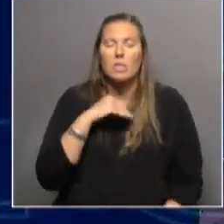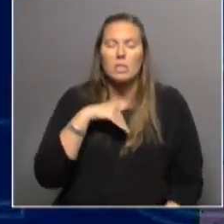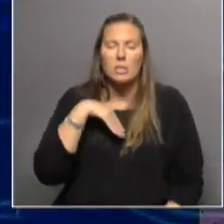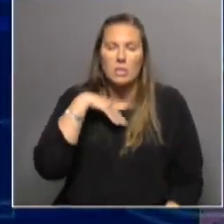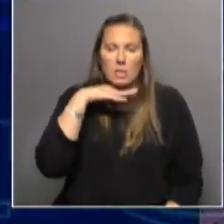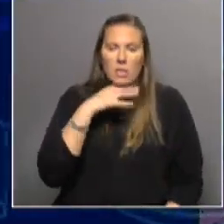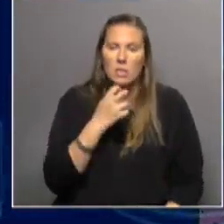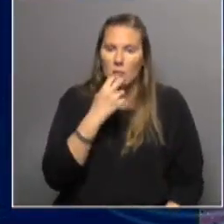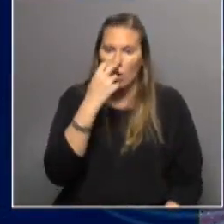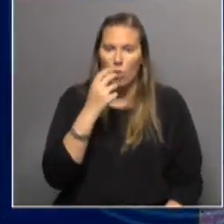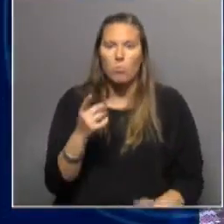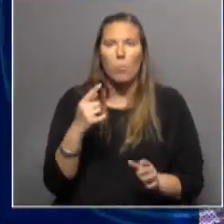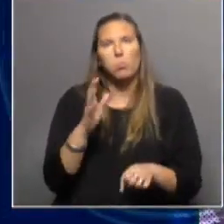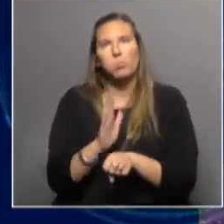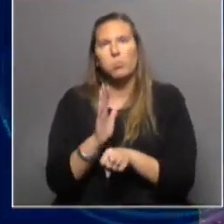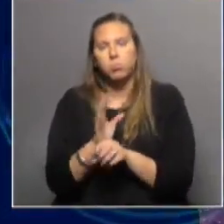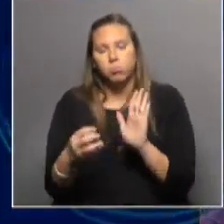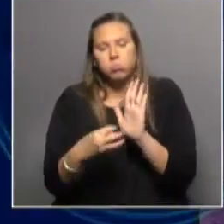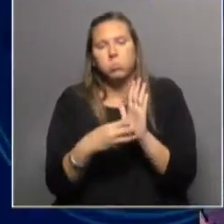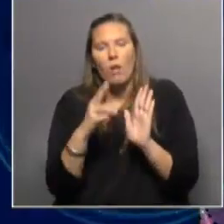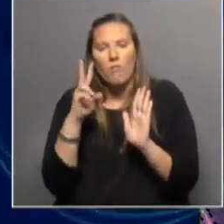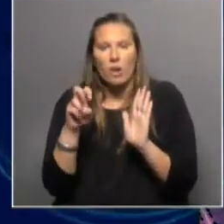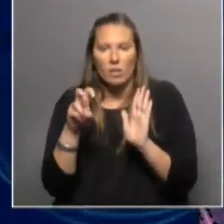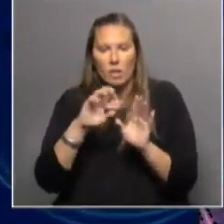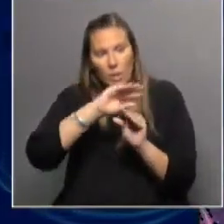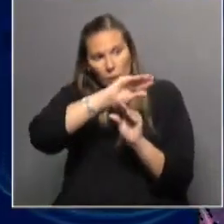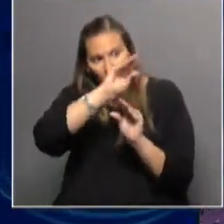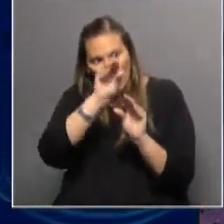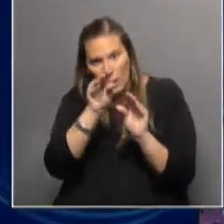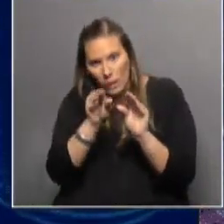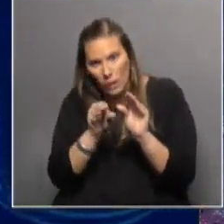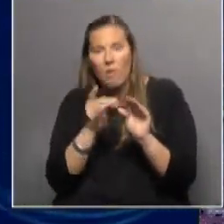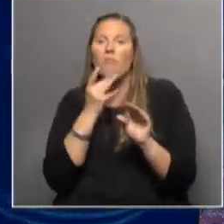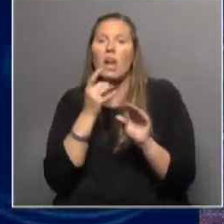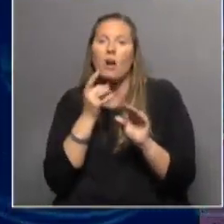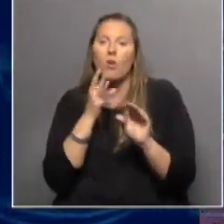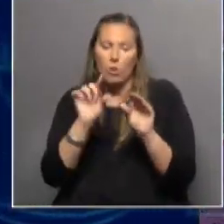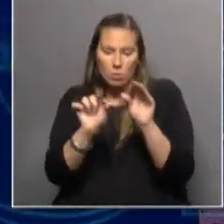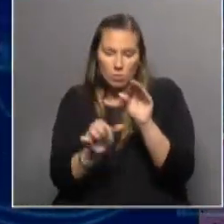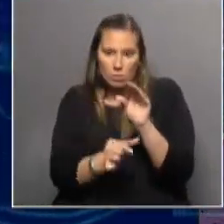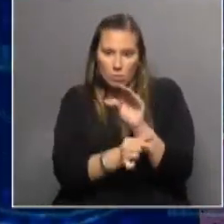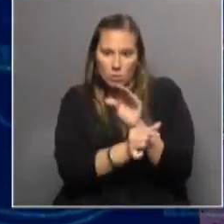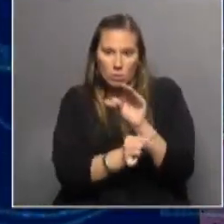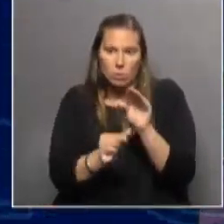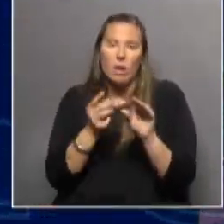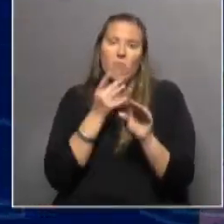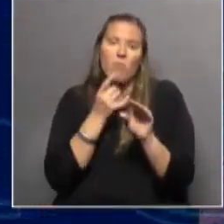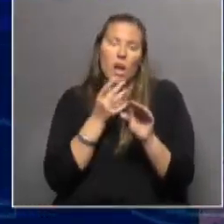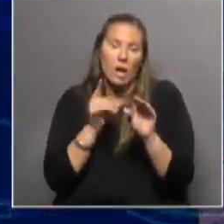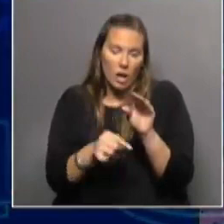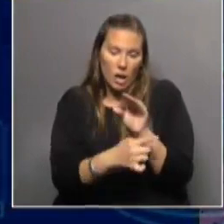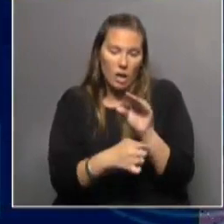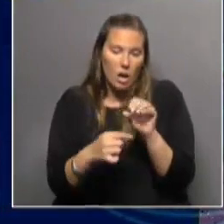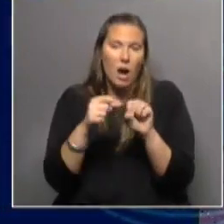como una mancha verde entre mirándolo en el mapa entre un arco blanco y una zona blanca abajo que son